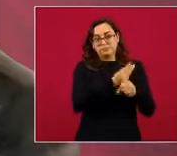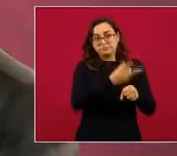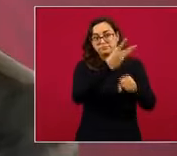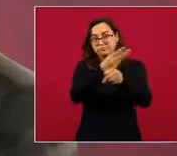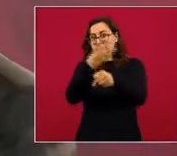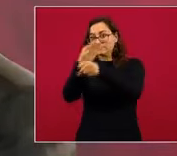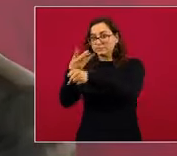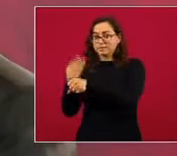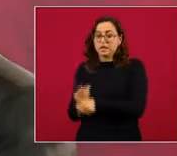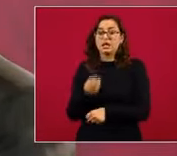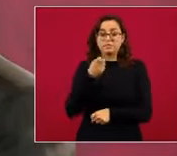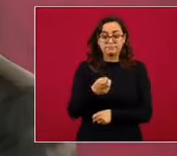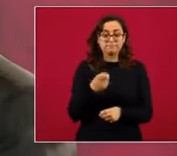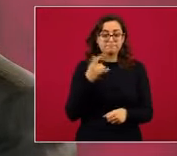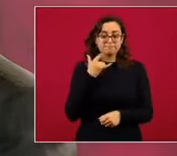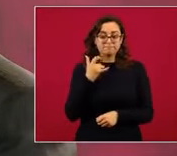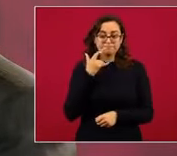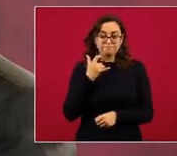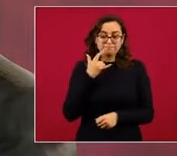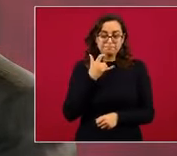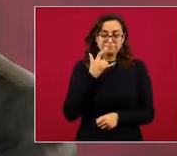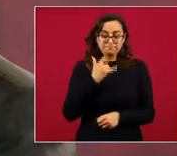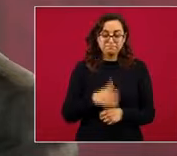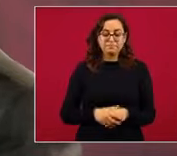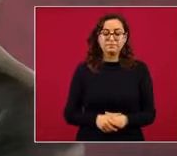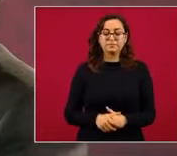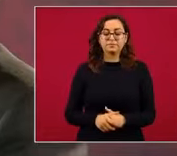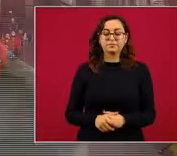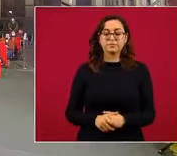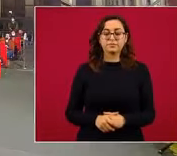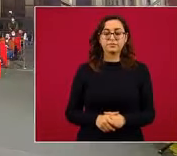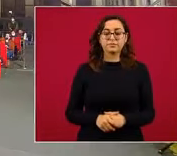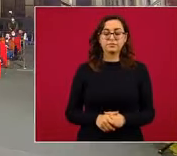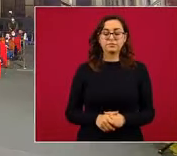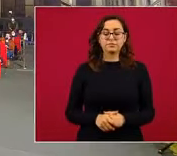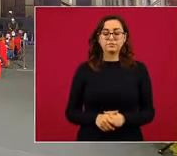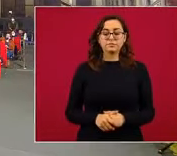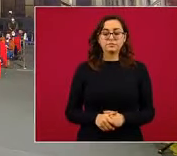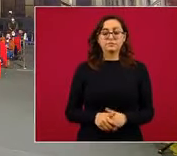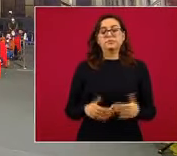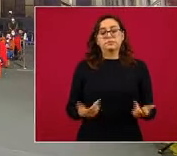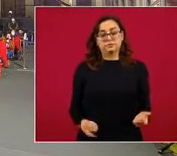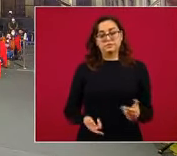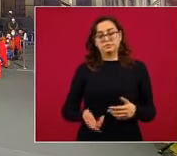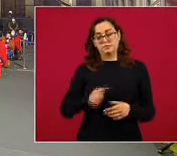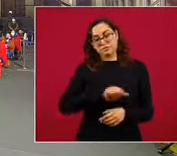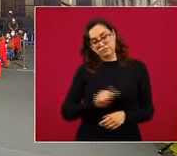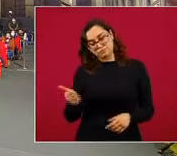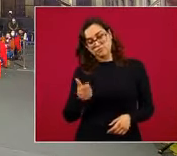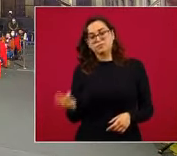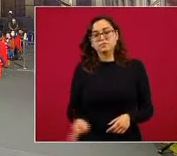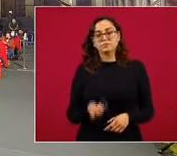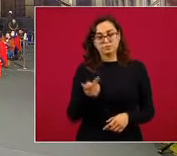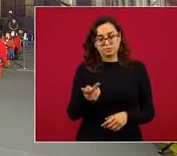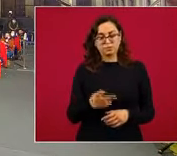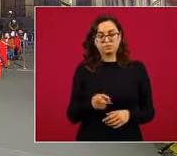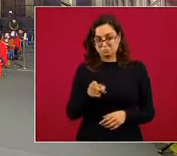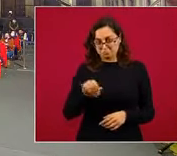Y eso es lo que estamos haciendo conjuntamente con la Ciudad de México. La primera pregunta es muy interesante y muy importante.